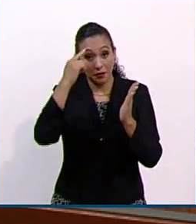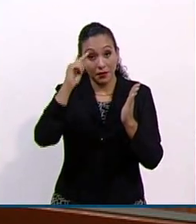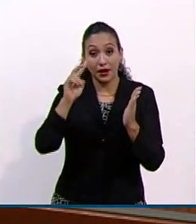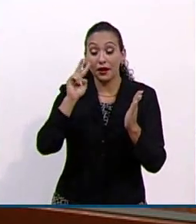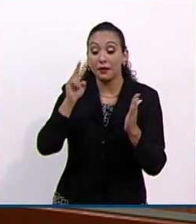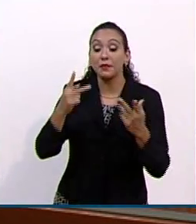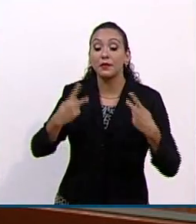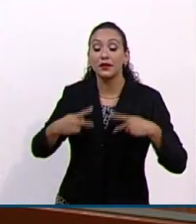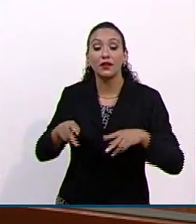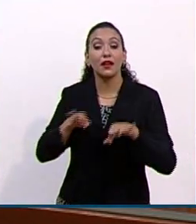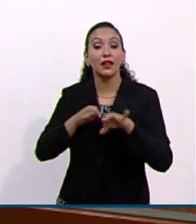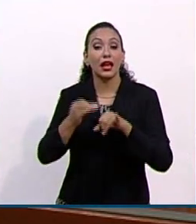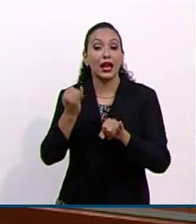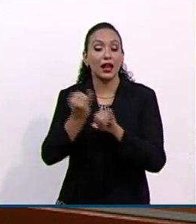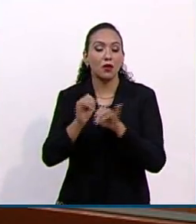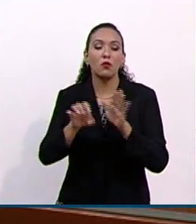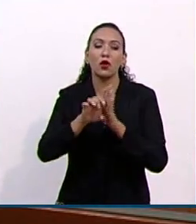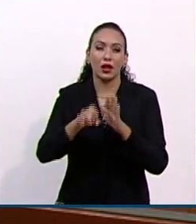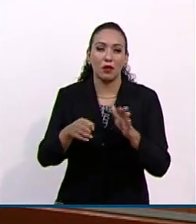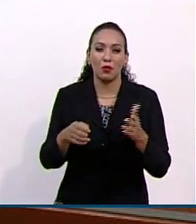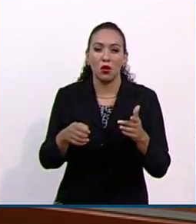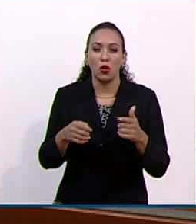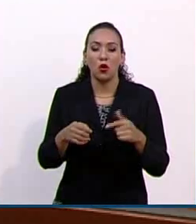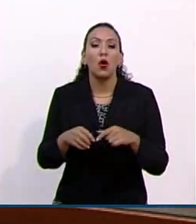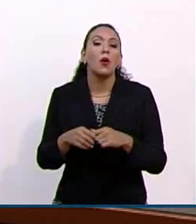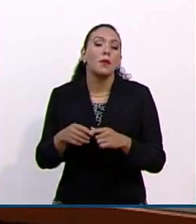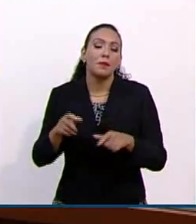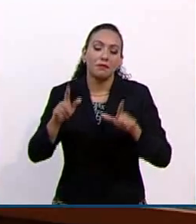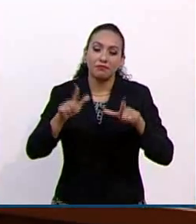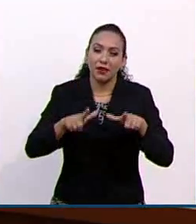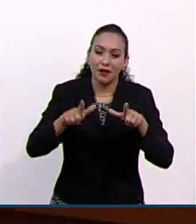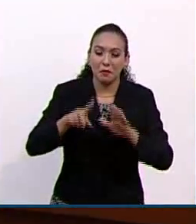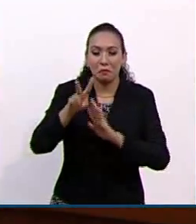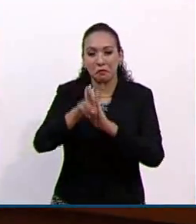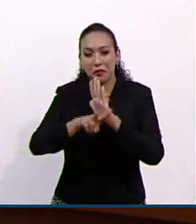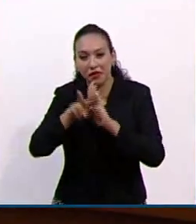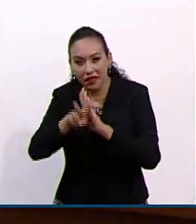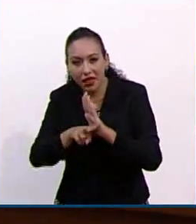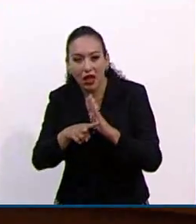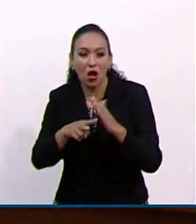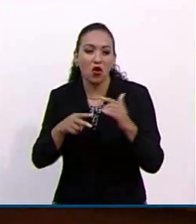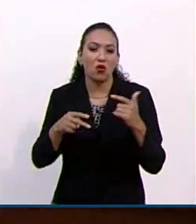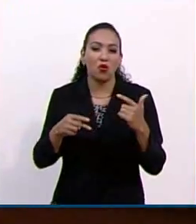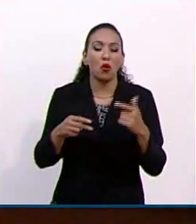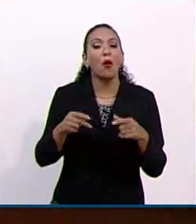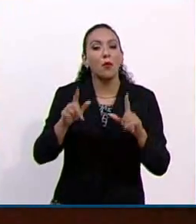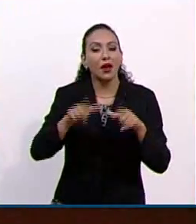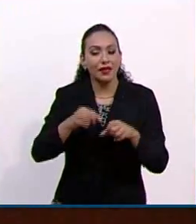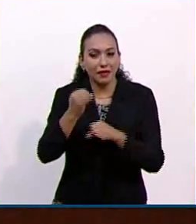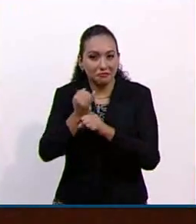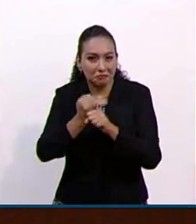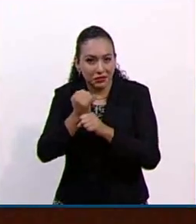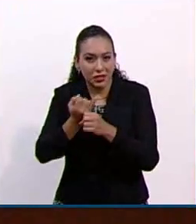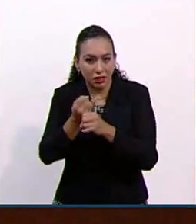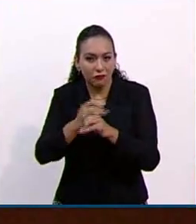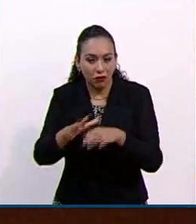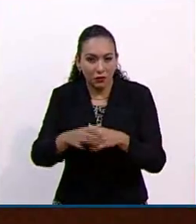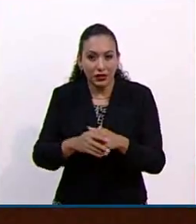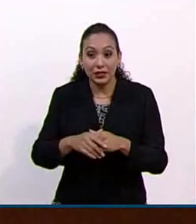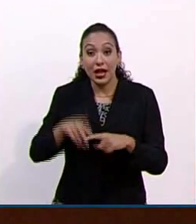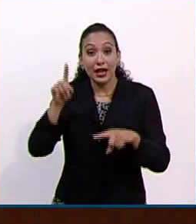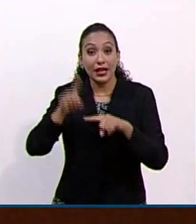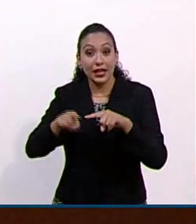en línea, como los buscadores, plataformas de video, de redes sociales, a retirar de manera inmediata contenidos de sus sistemas